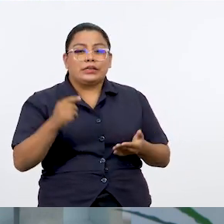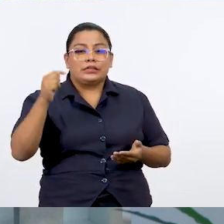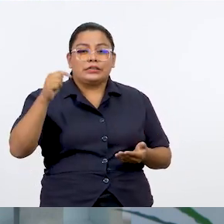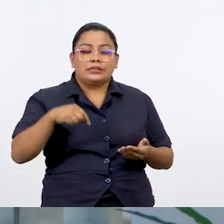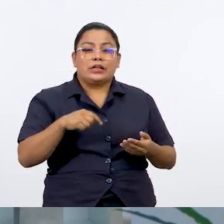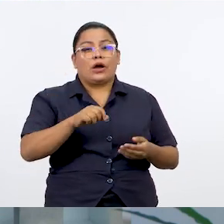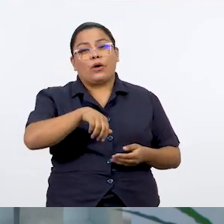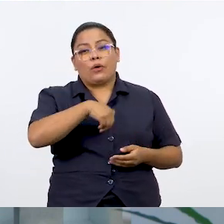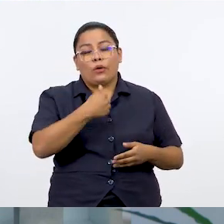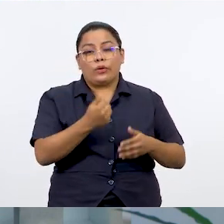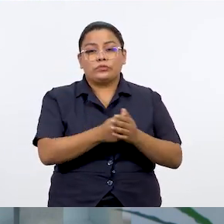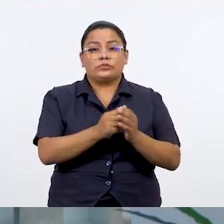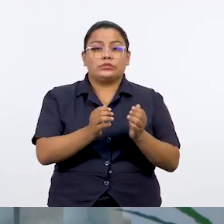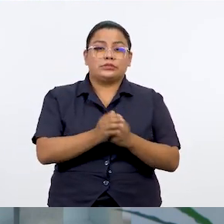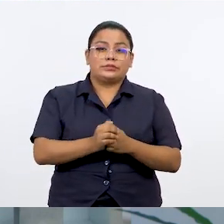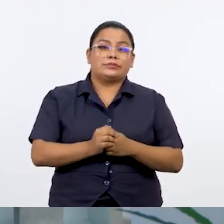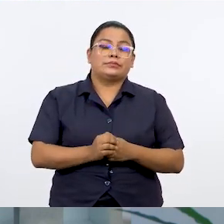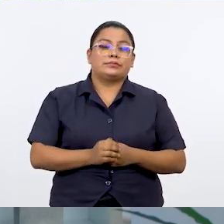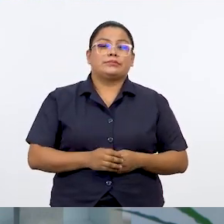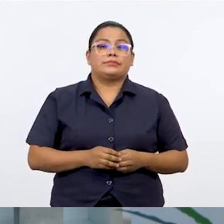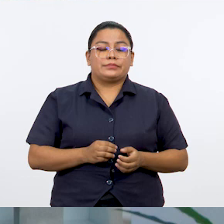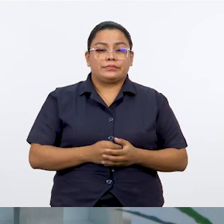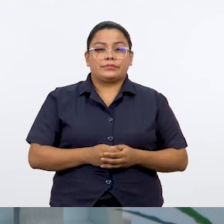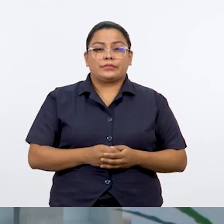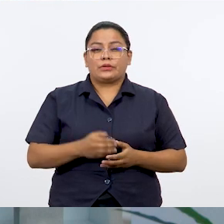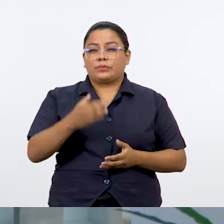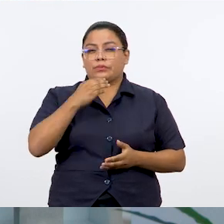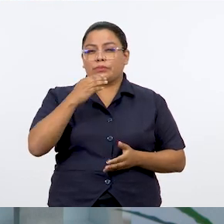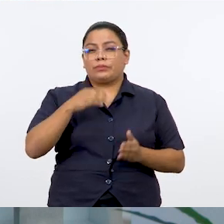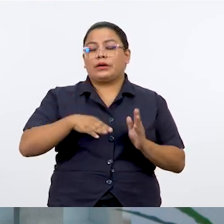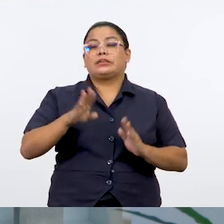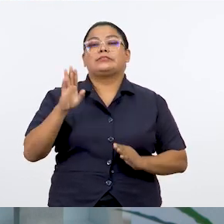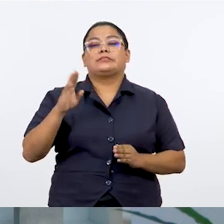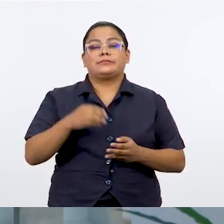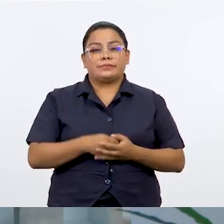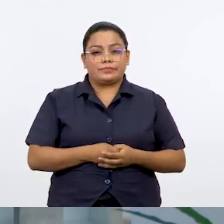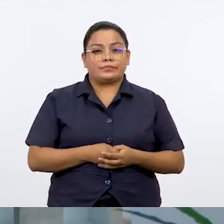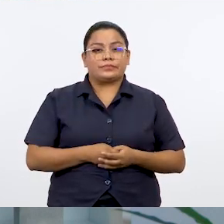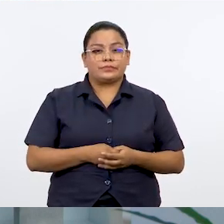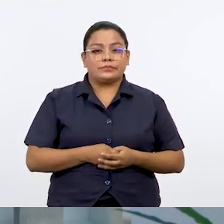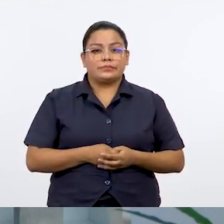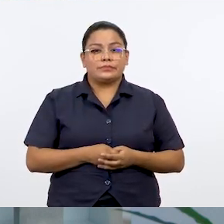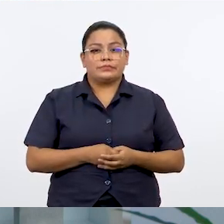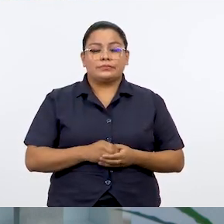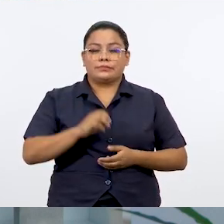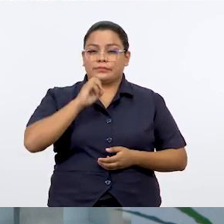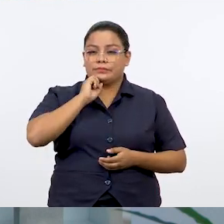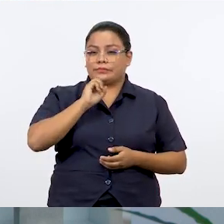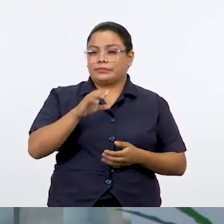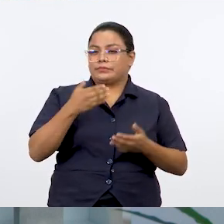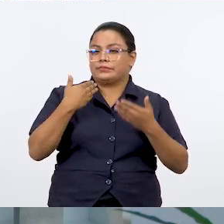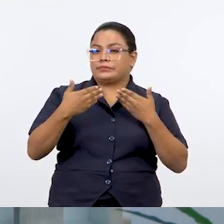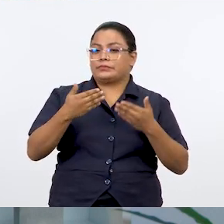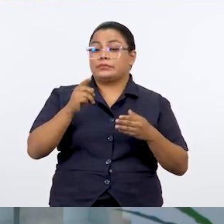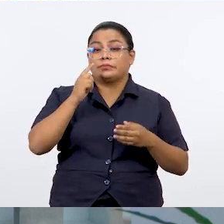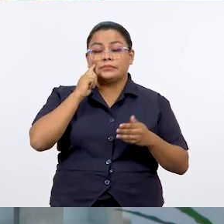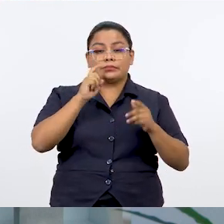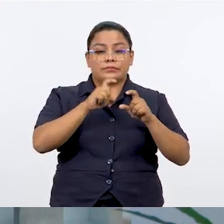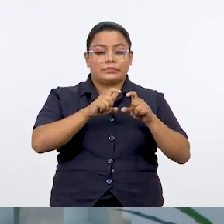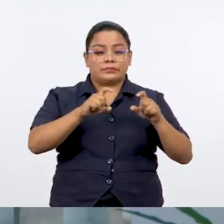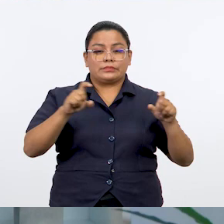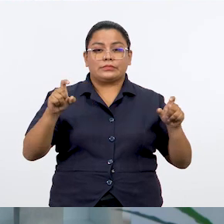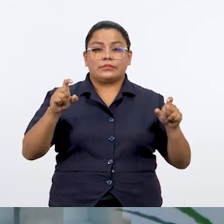resolver otro problema con un nivel de dificultad un poco más alto. Te comento, este listón